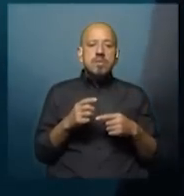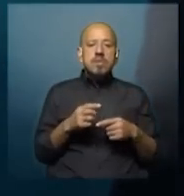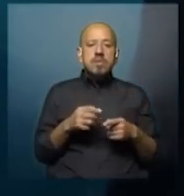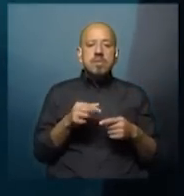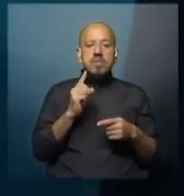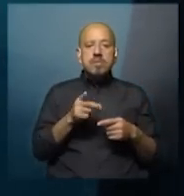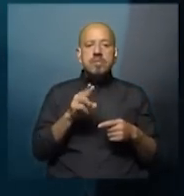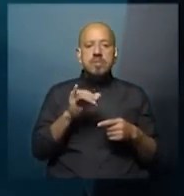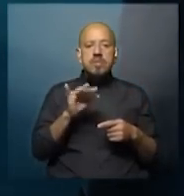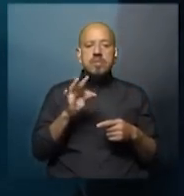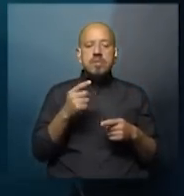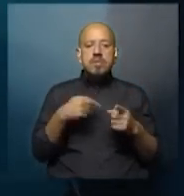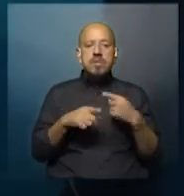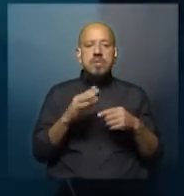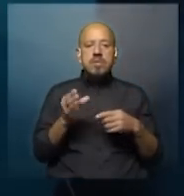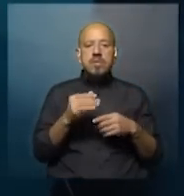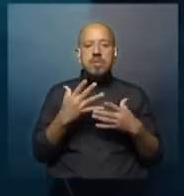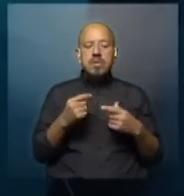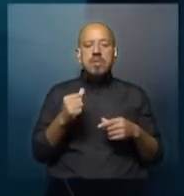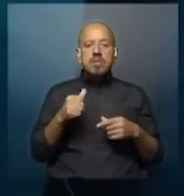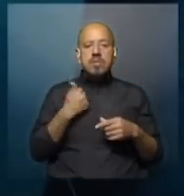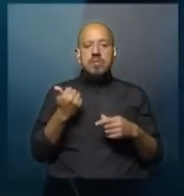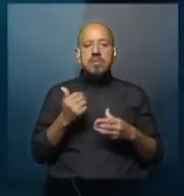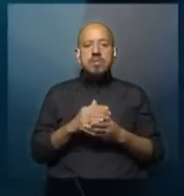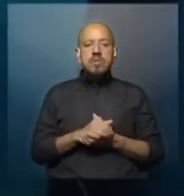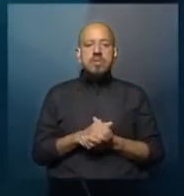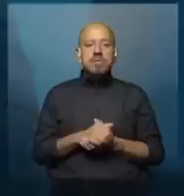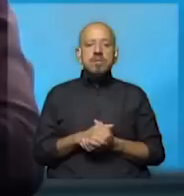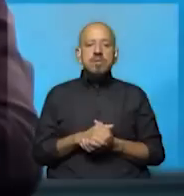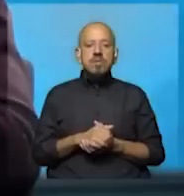la que mueve y Todos quieren aprovecharse de eso exactamente